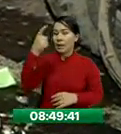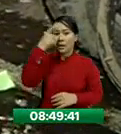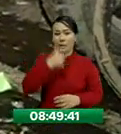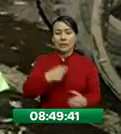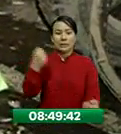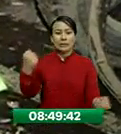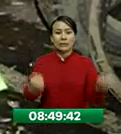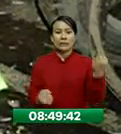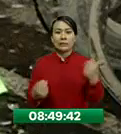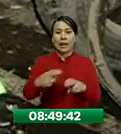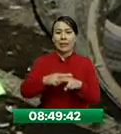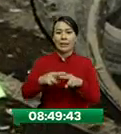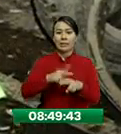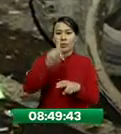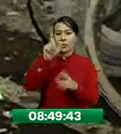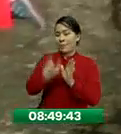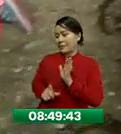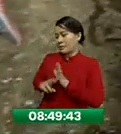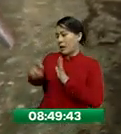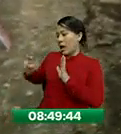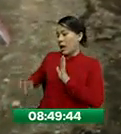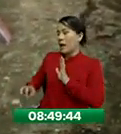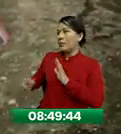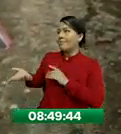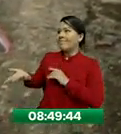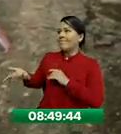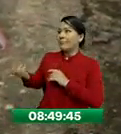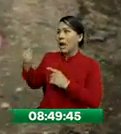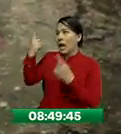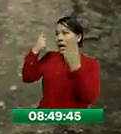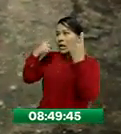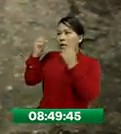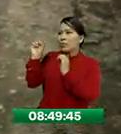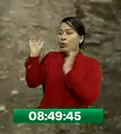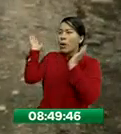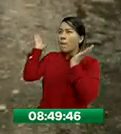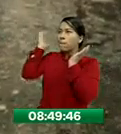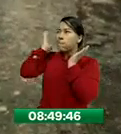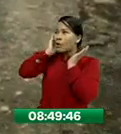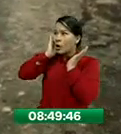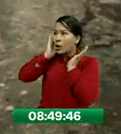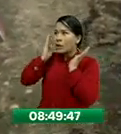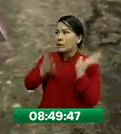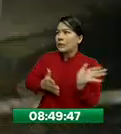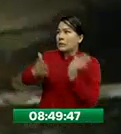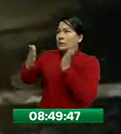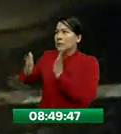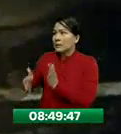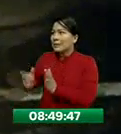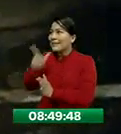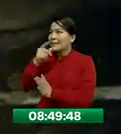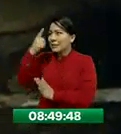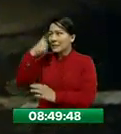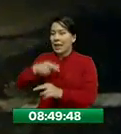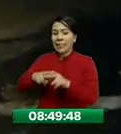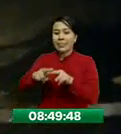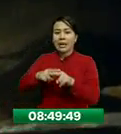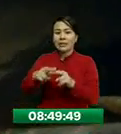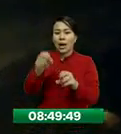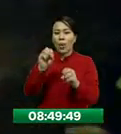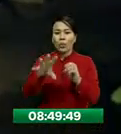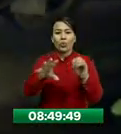taxi y una pasajera del vehículo particular resultaron heridos. Al parecer, el taxi circulaba con las